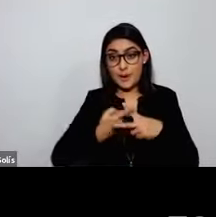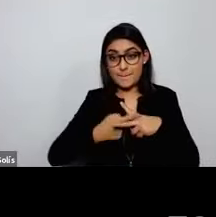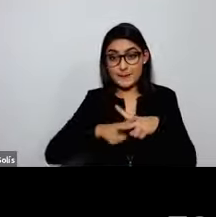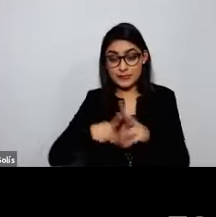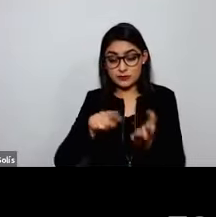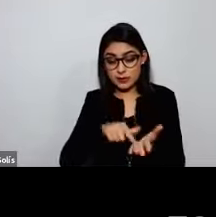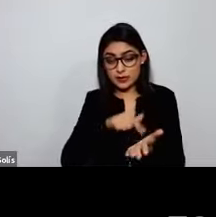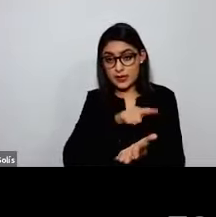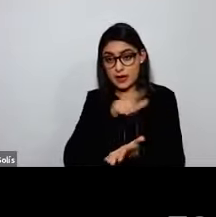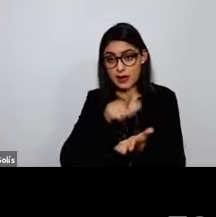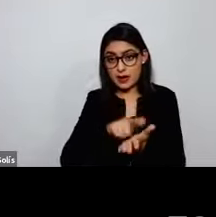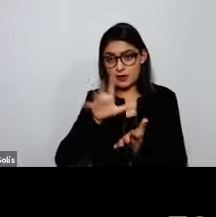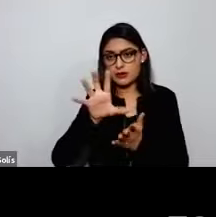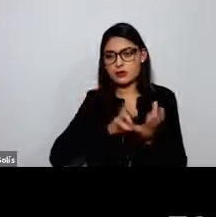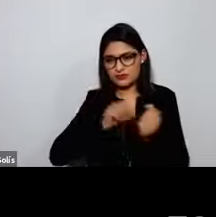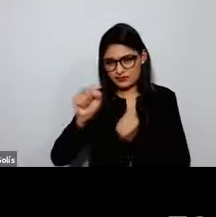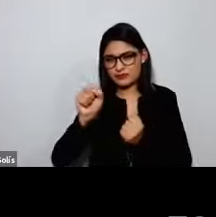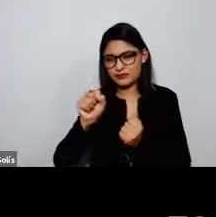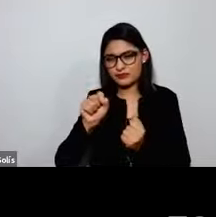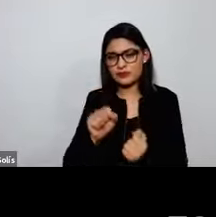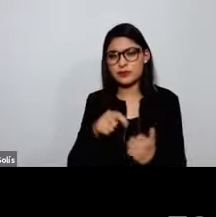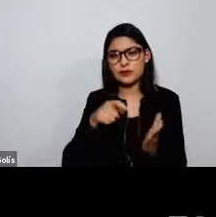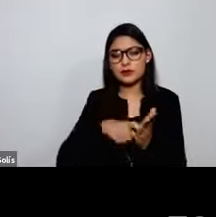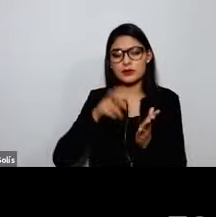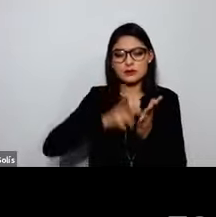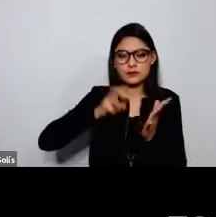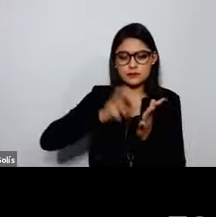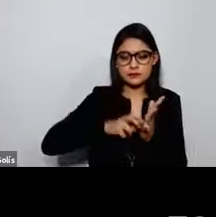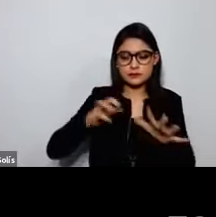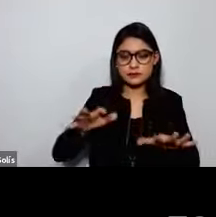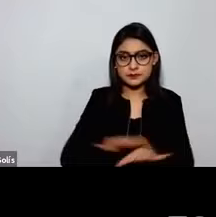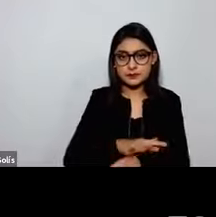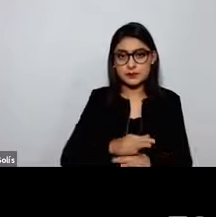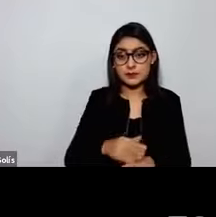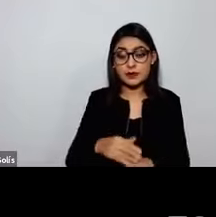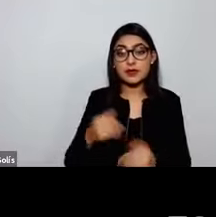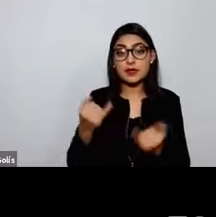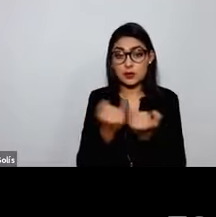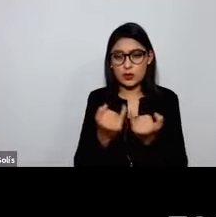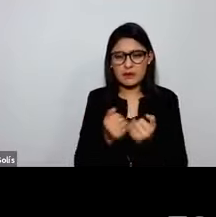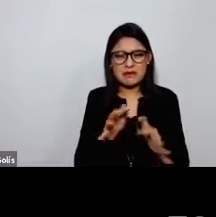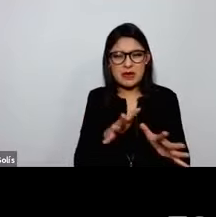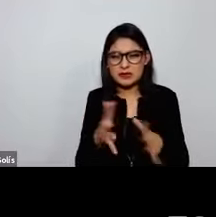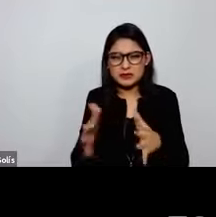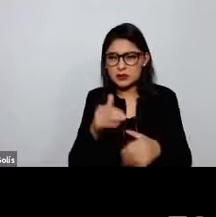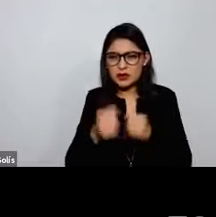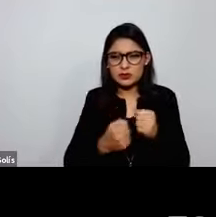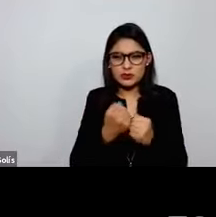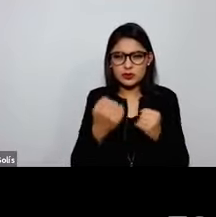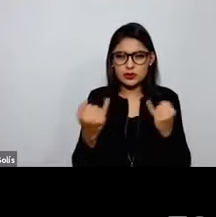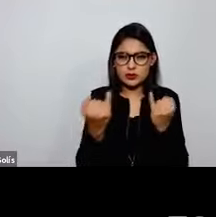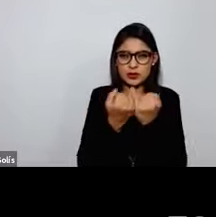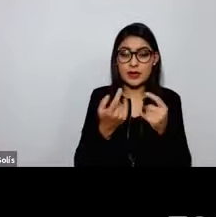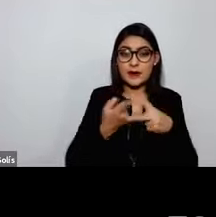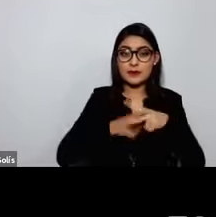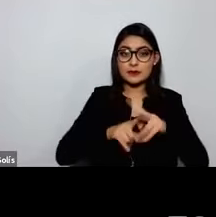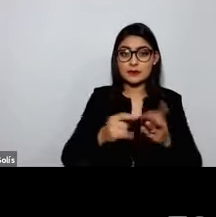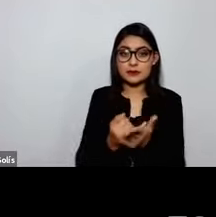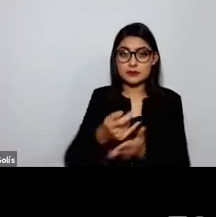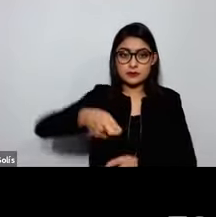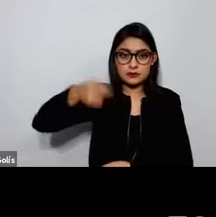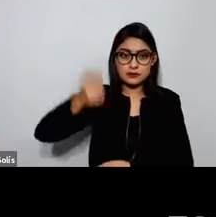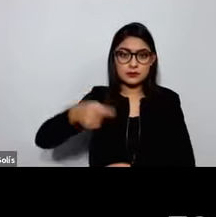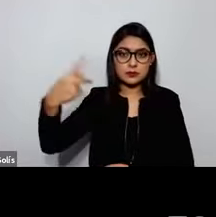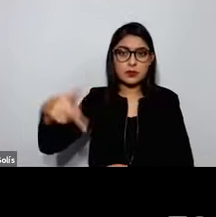reforma constitucional y a la par, recordemos que más o menos en los mismos tiempos vino la condena internacional de la